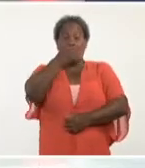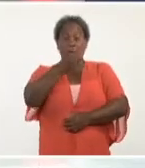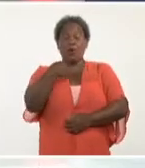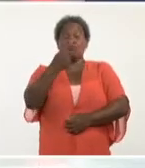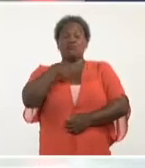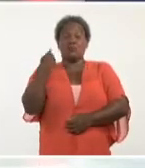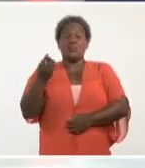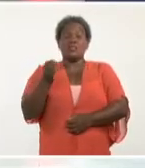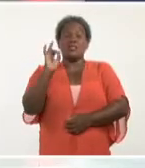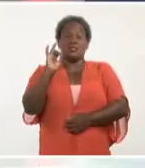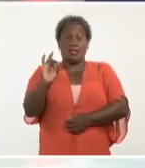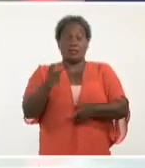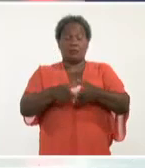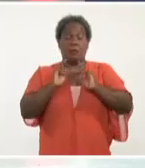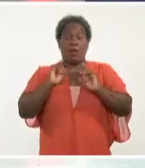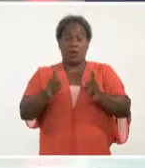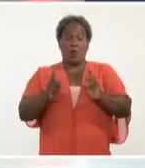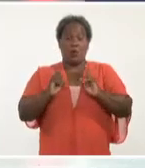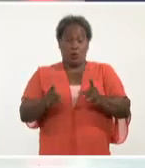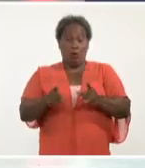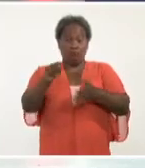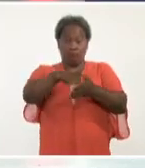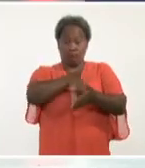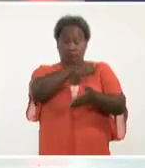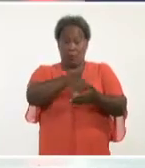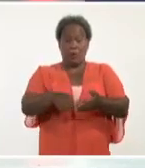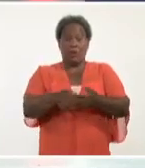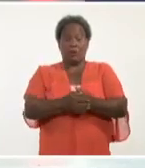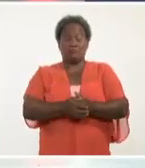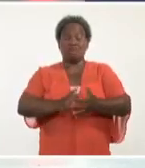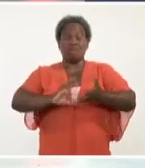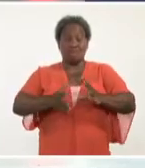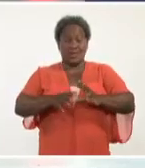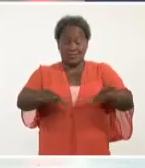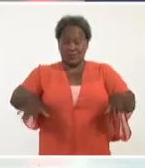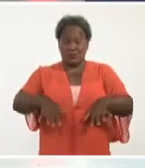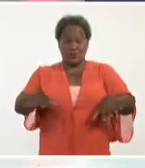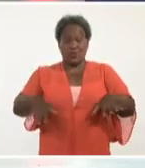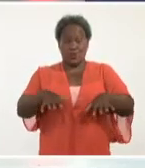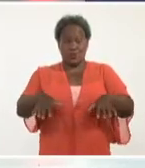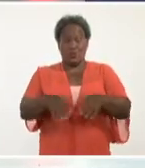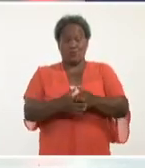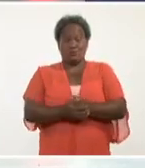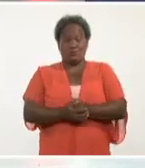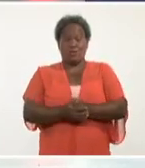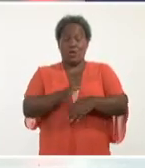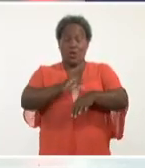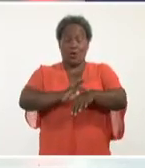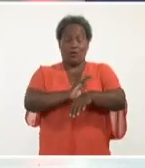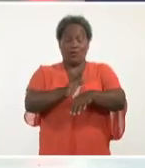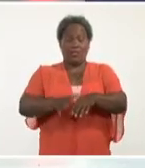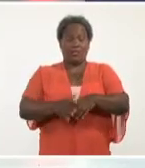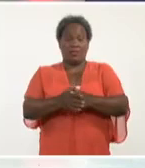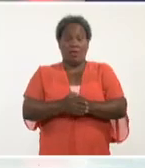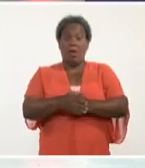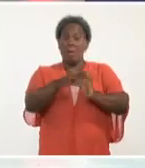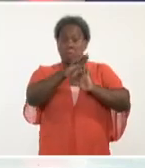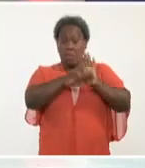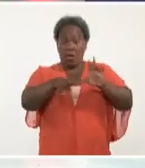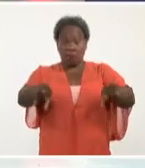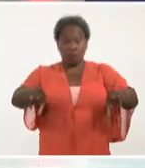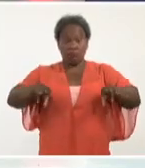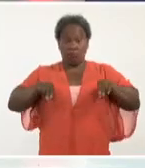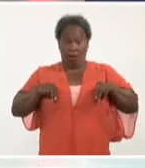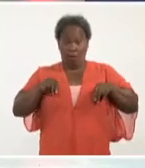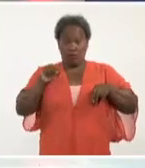periodo ordinario de sesiones del Parlamento ante la compleja situación sanitaria generada por la pandemia. Tal medida, adoptada por el titular